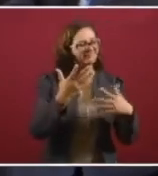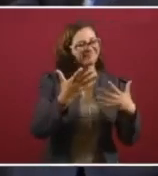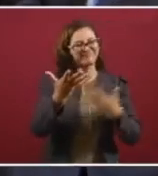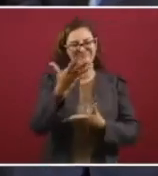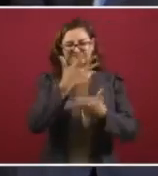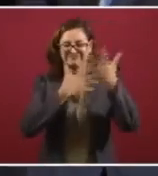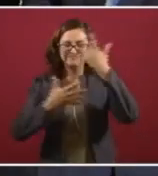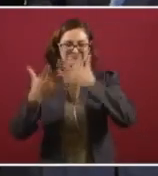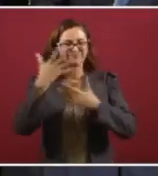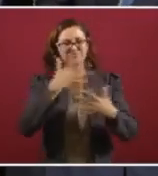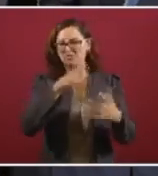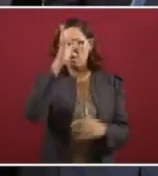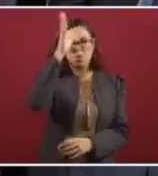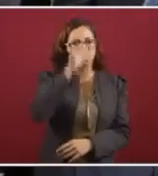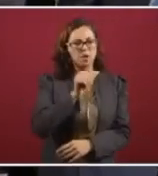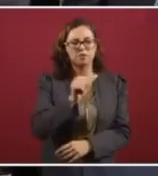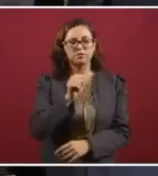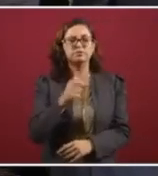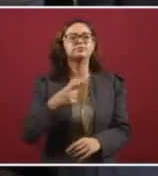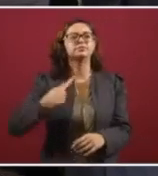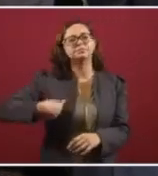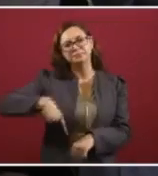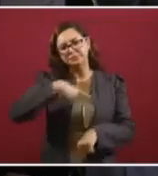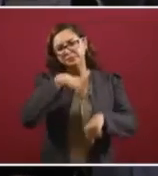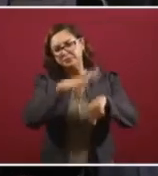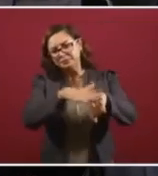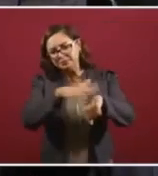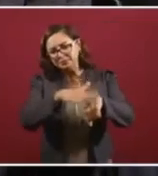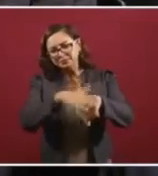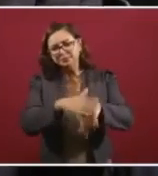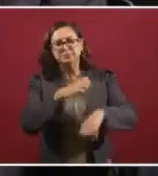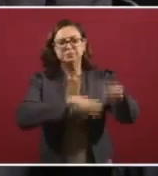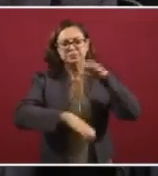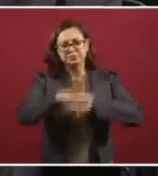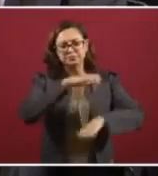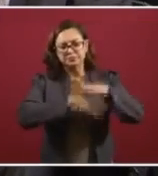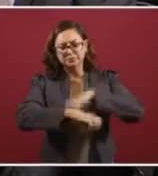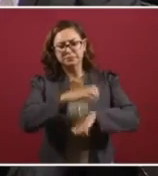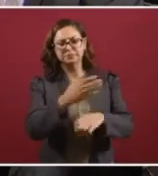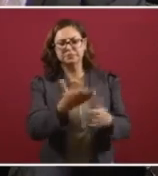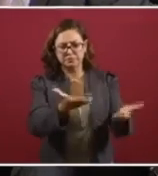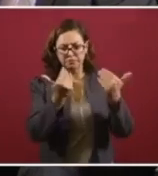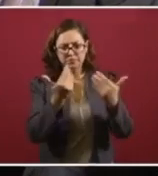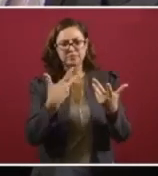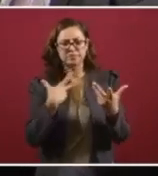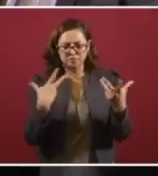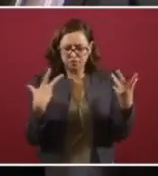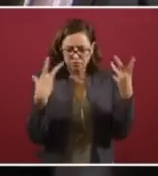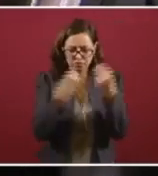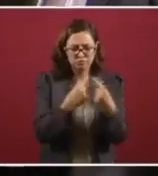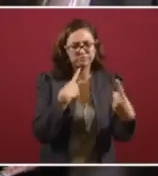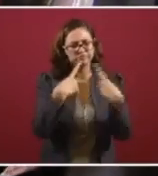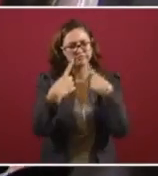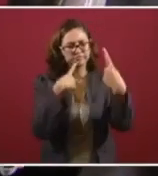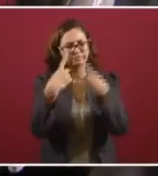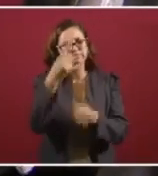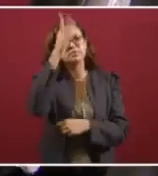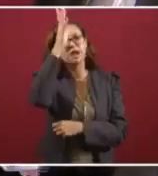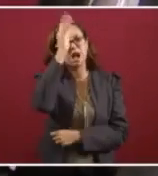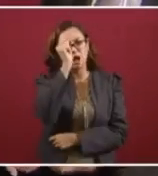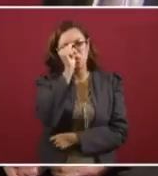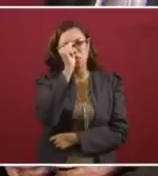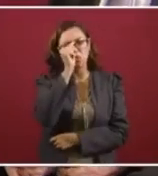relación a los costos de construcción de gasoductos y que estuvieron a punto de ser llevadas a tribunales internacionales tenemos que